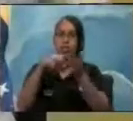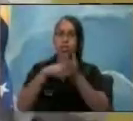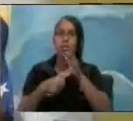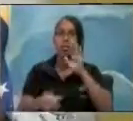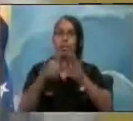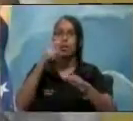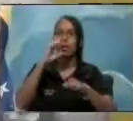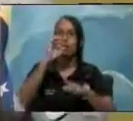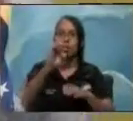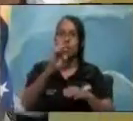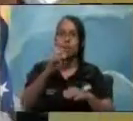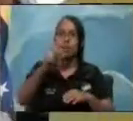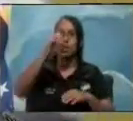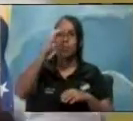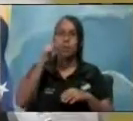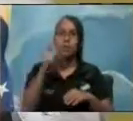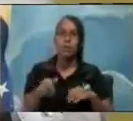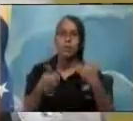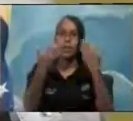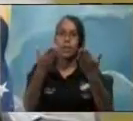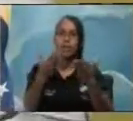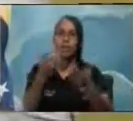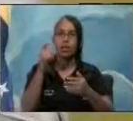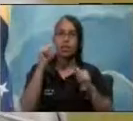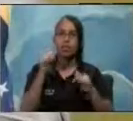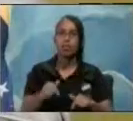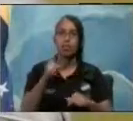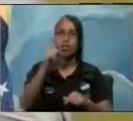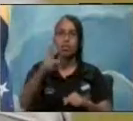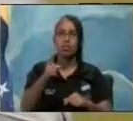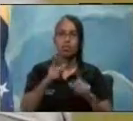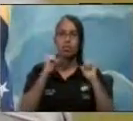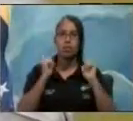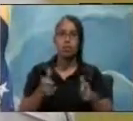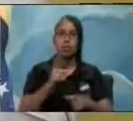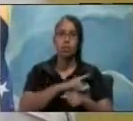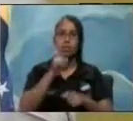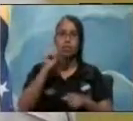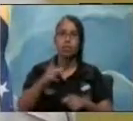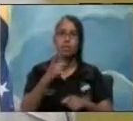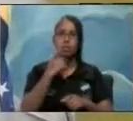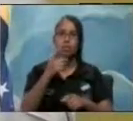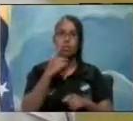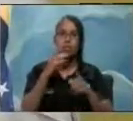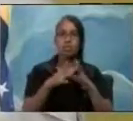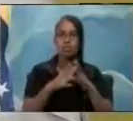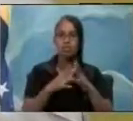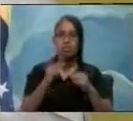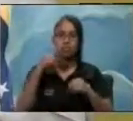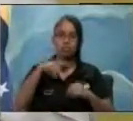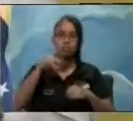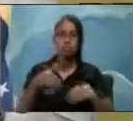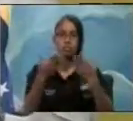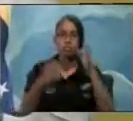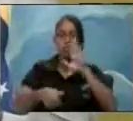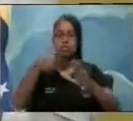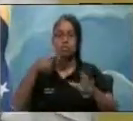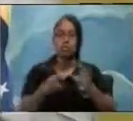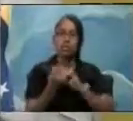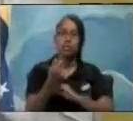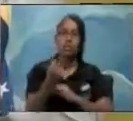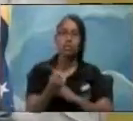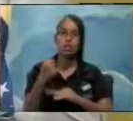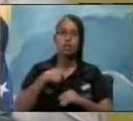una moneda. Y Dios te está entregando hoy una orden también. Algo que te va a durar más que un saco de dólares. Yo